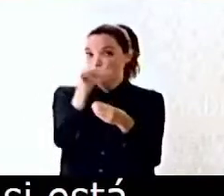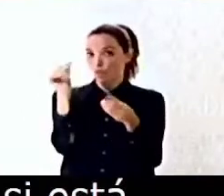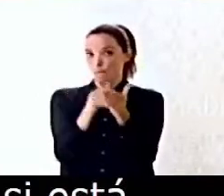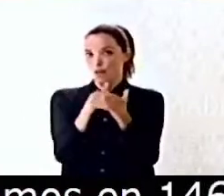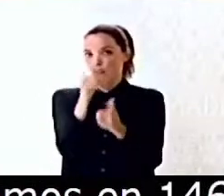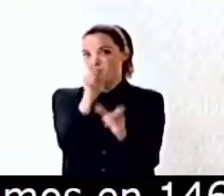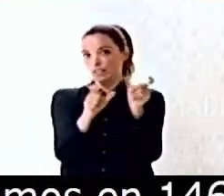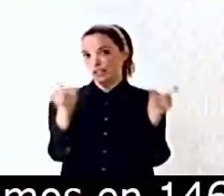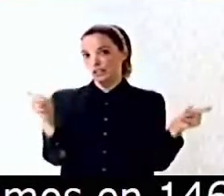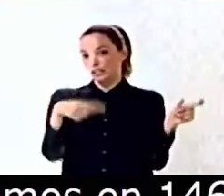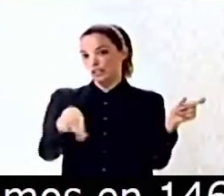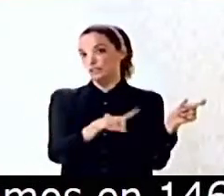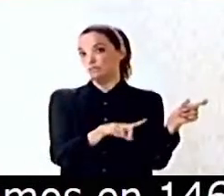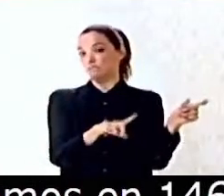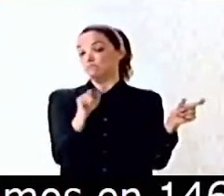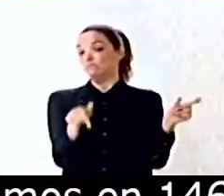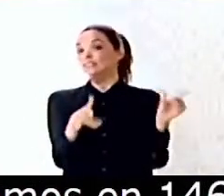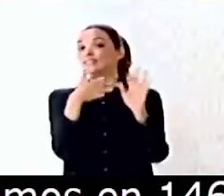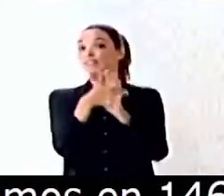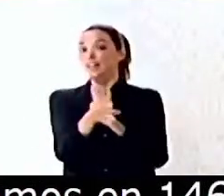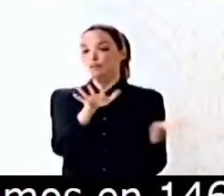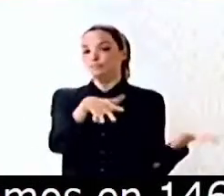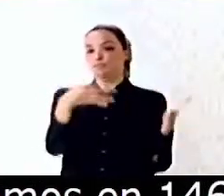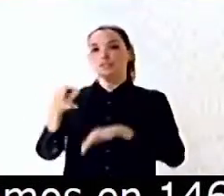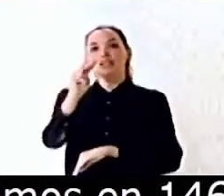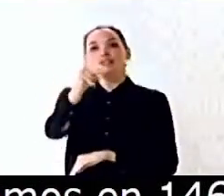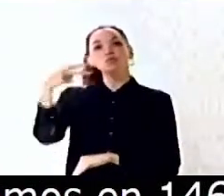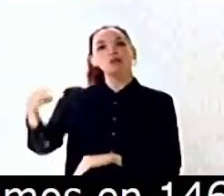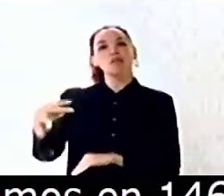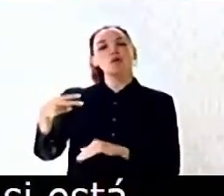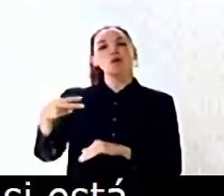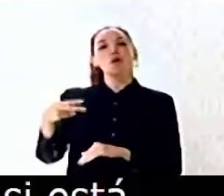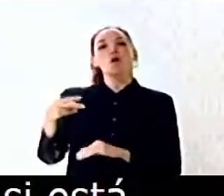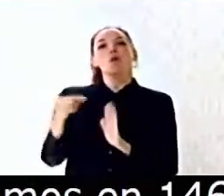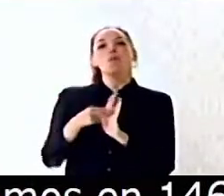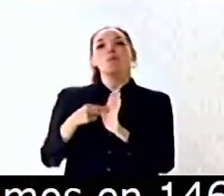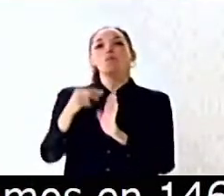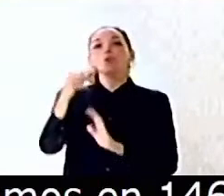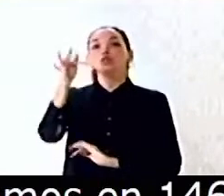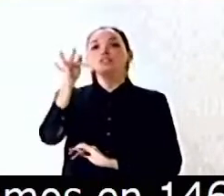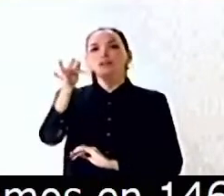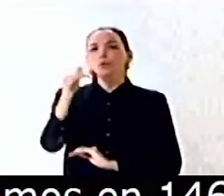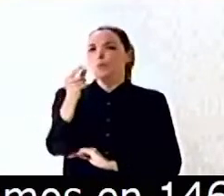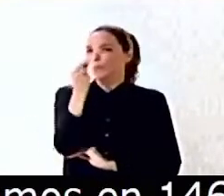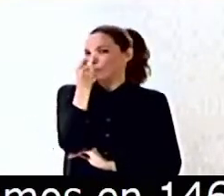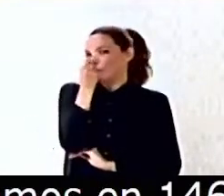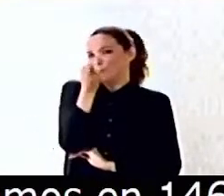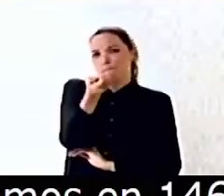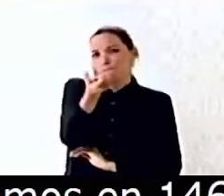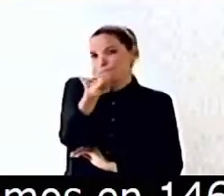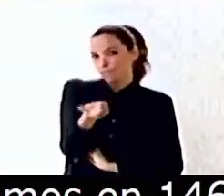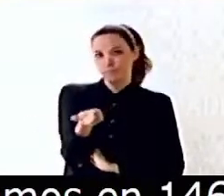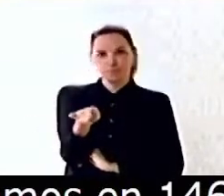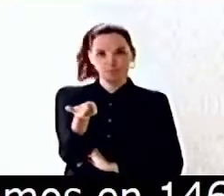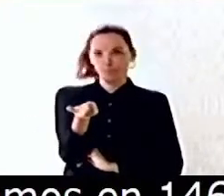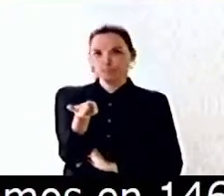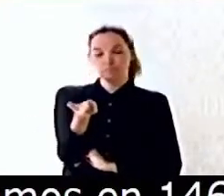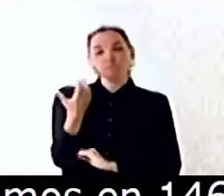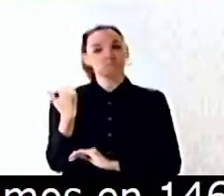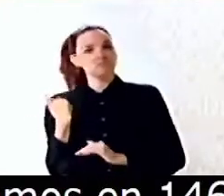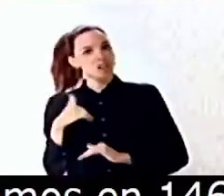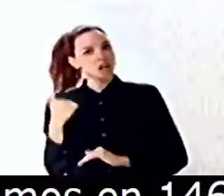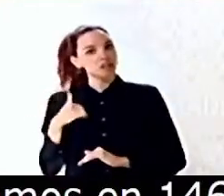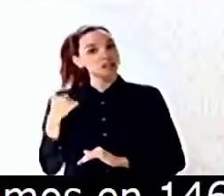lo cual nos está dando una tasa de positividad muy bajita, que ya está dentro de los márgenes que establece